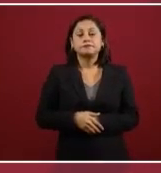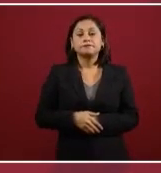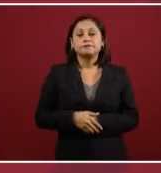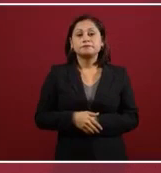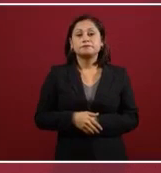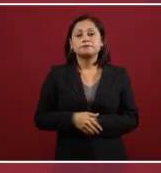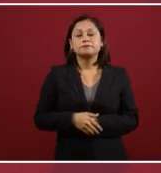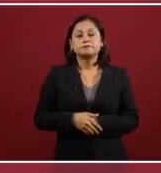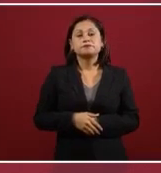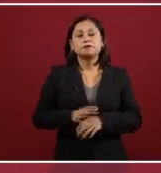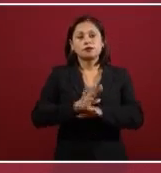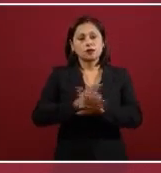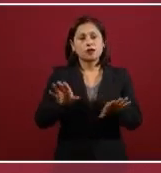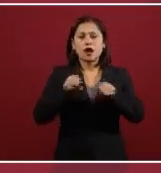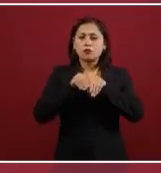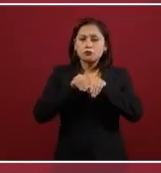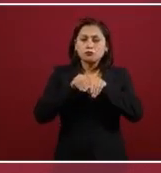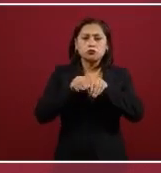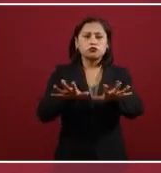informado